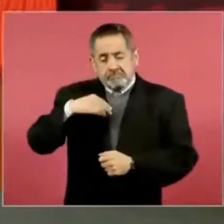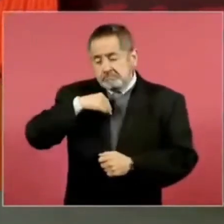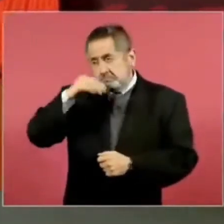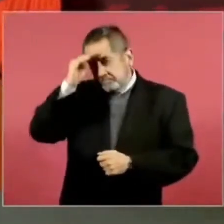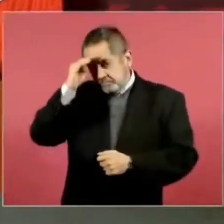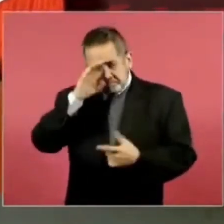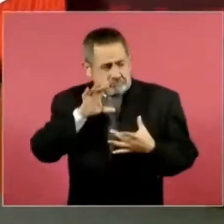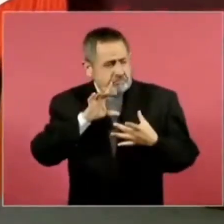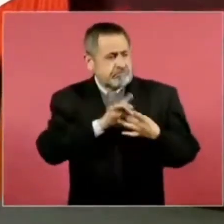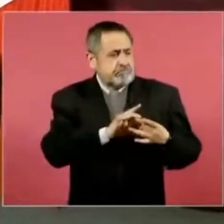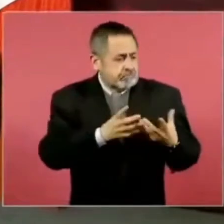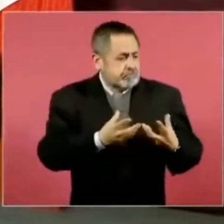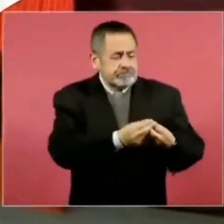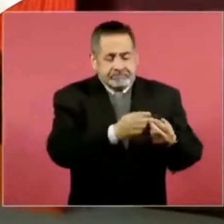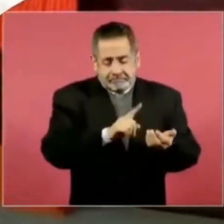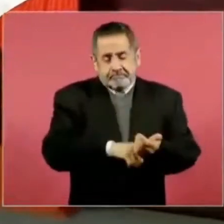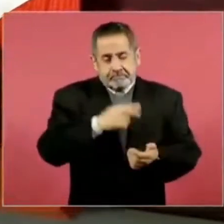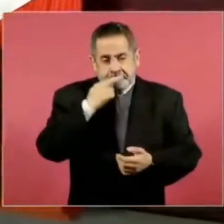hasta